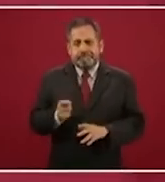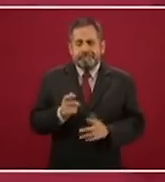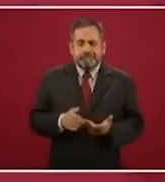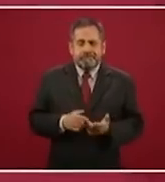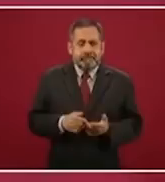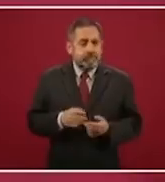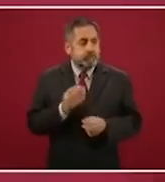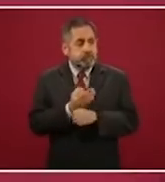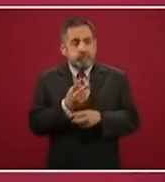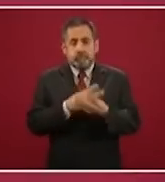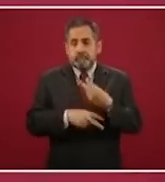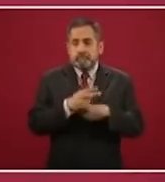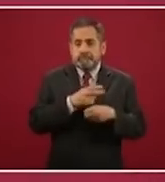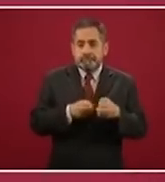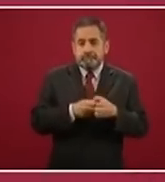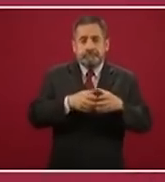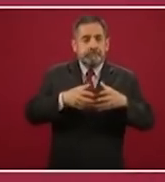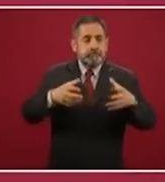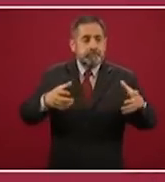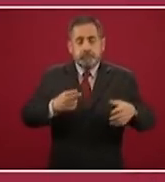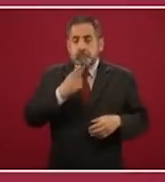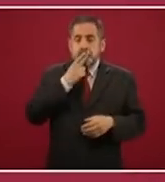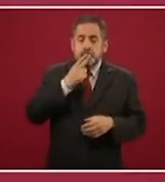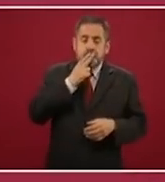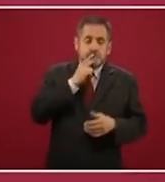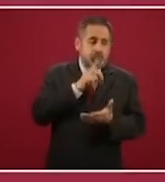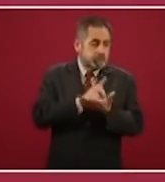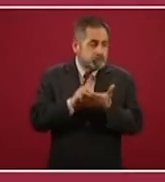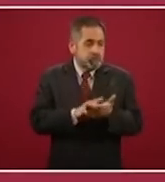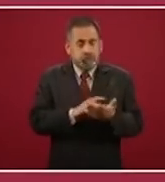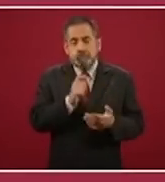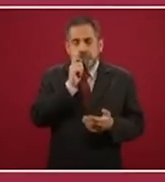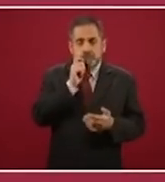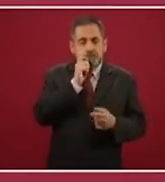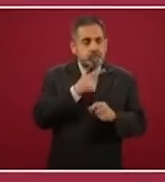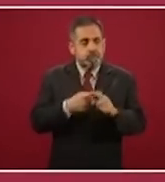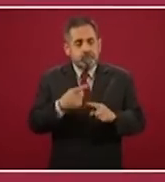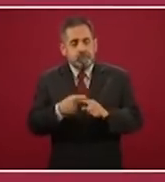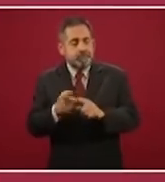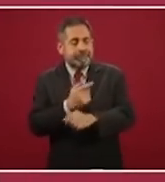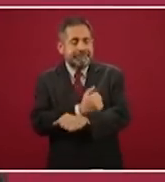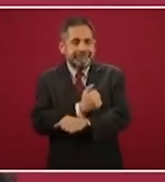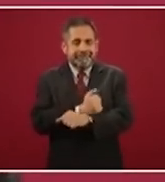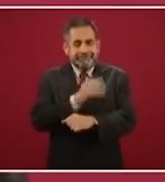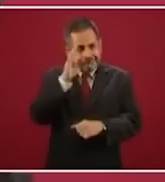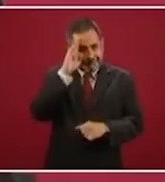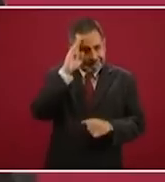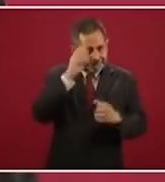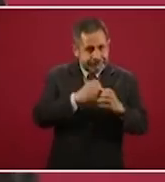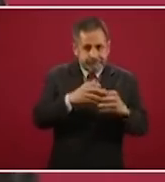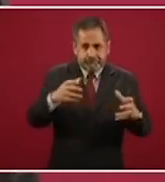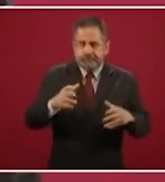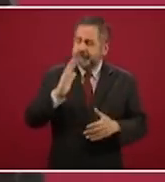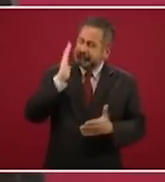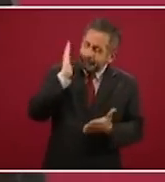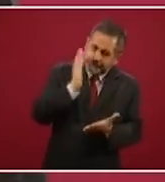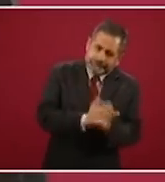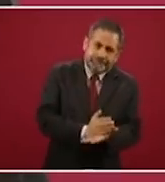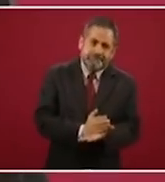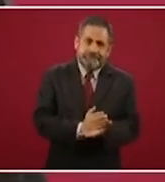el incremento en el consumo, porque si esto no lo logramos, va a